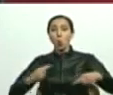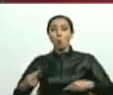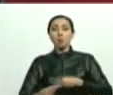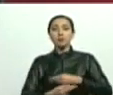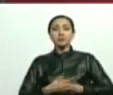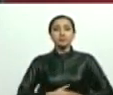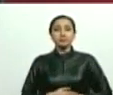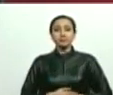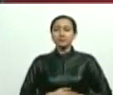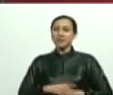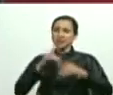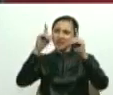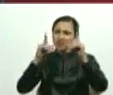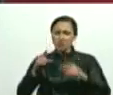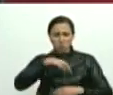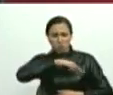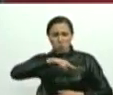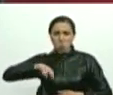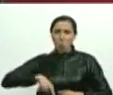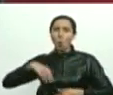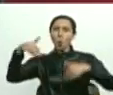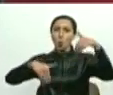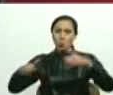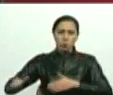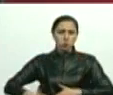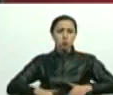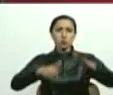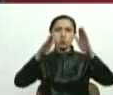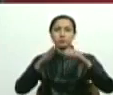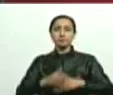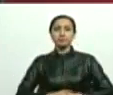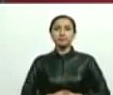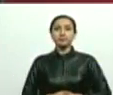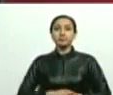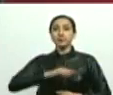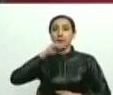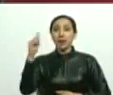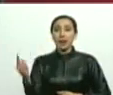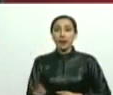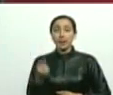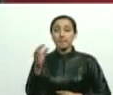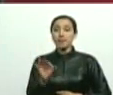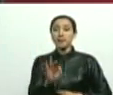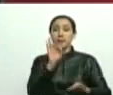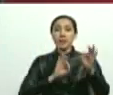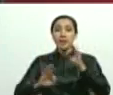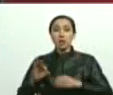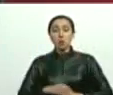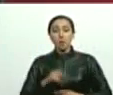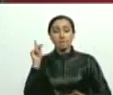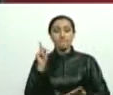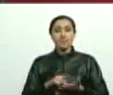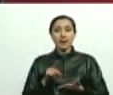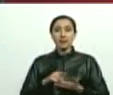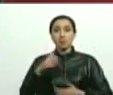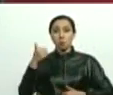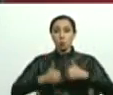Ahí decidimos ir al camino electoral. La primera elección que participamos como candidatos